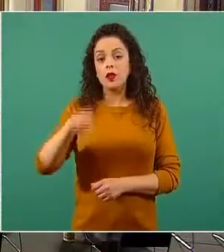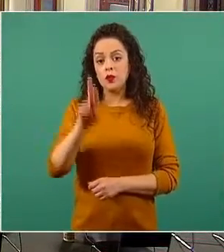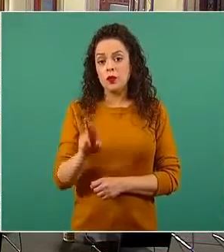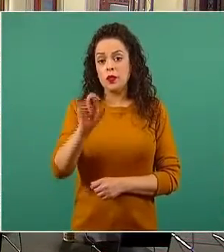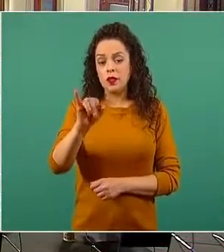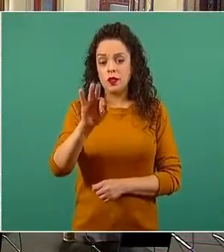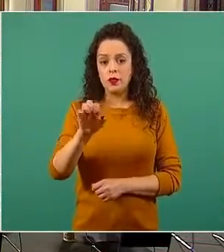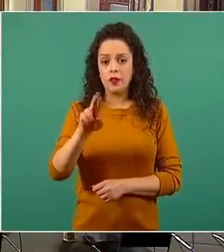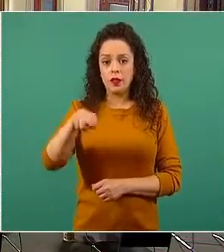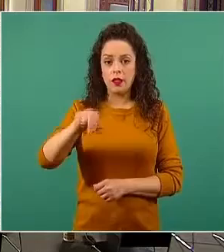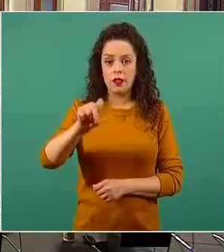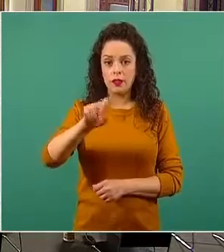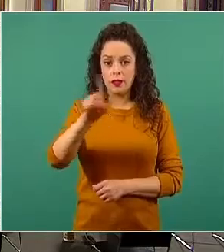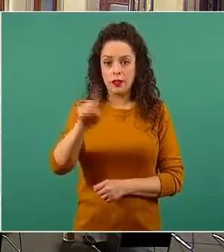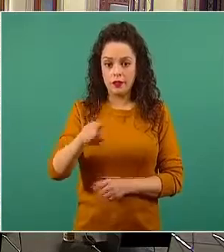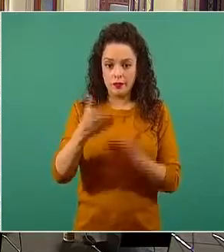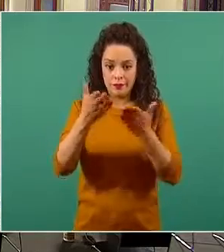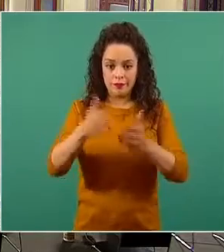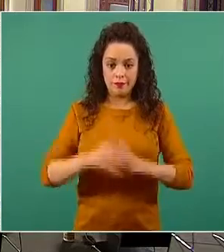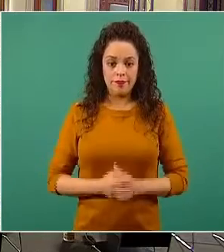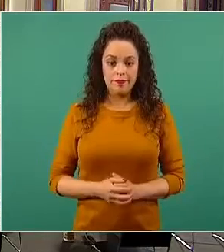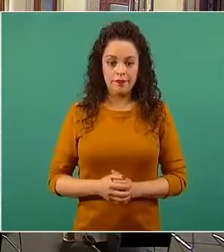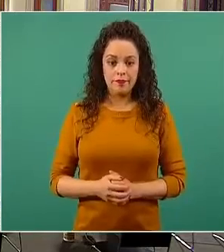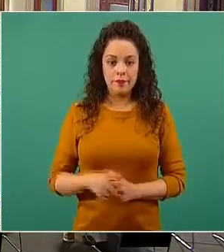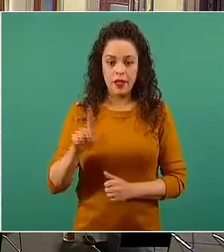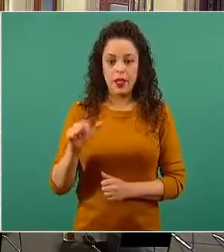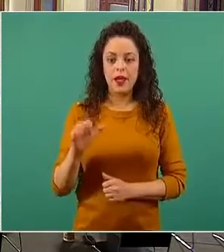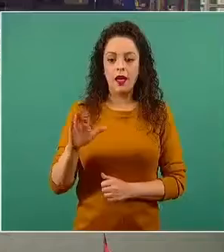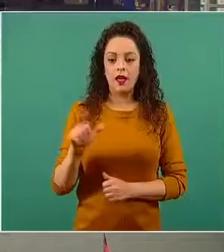Fernández, expresate la Caracola.